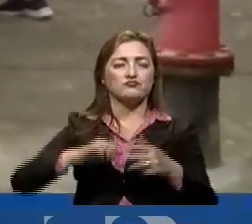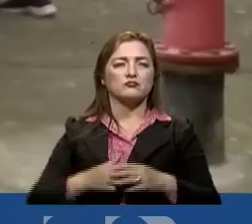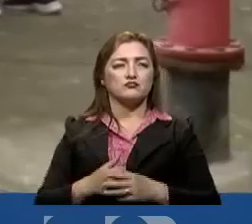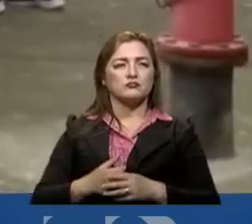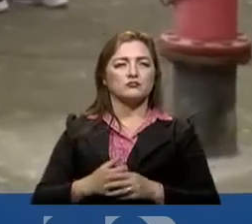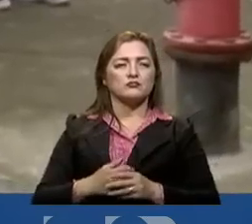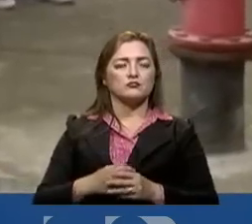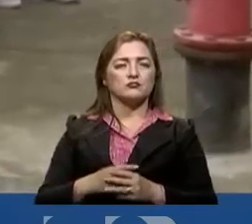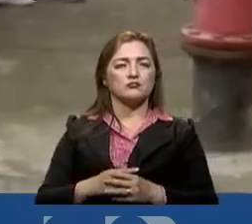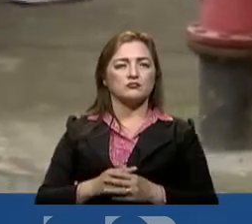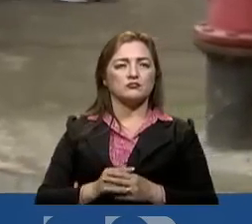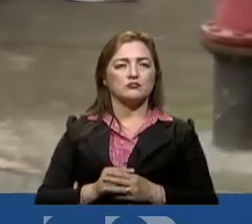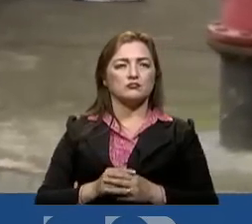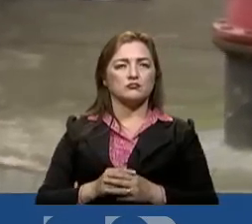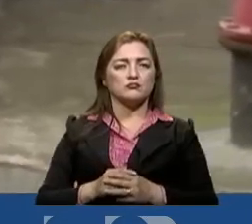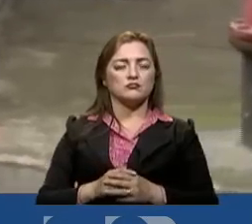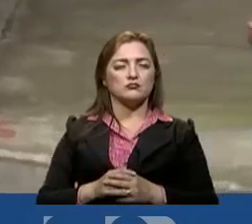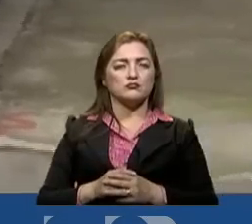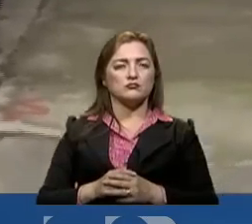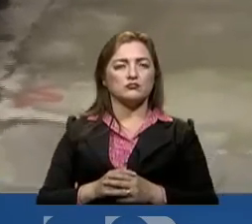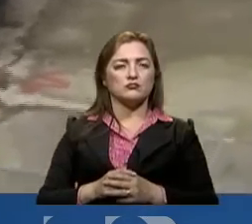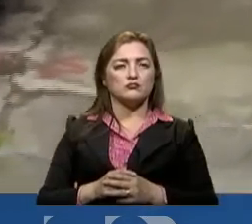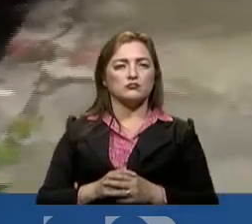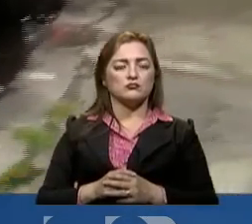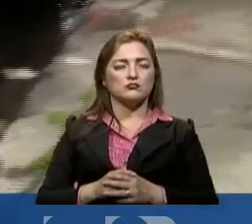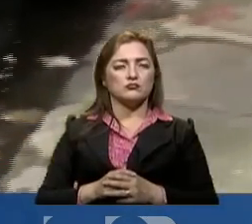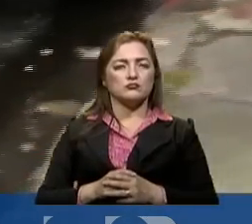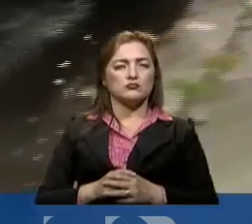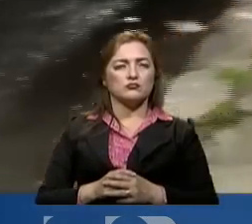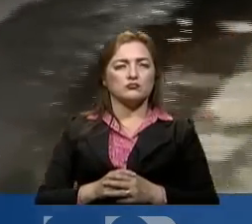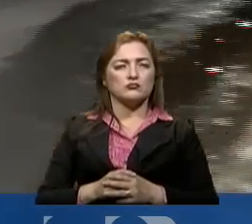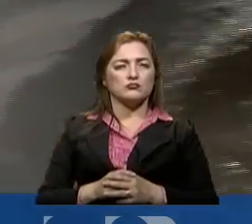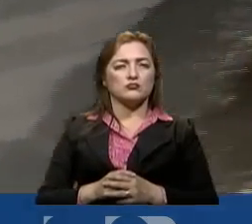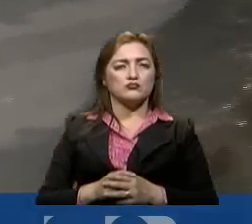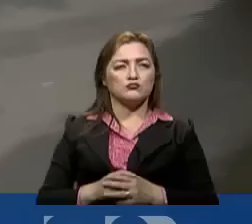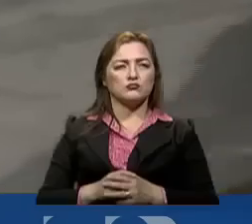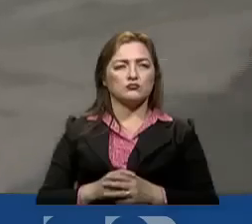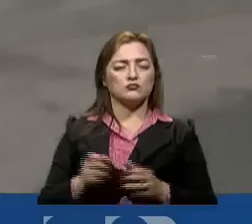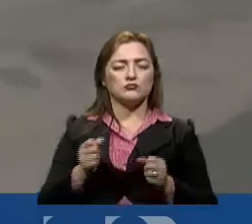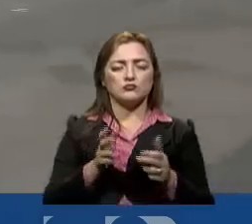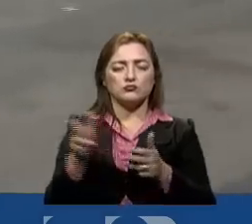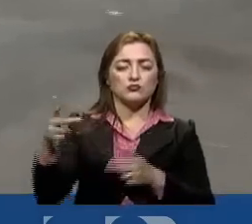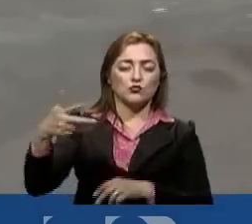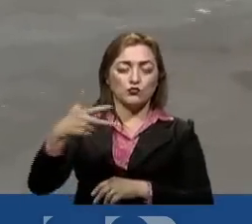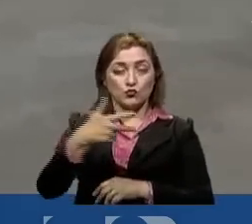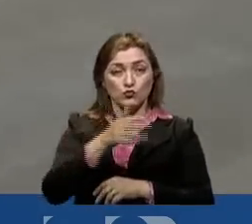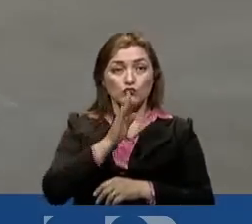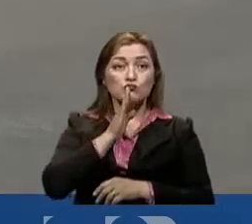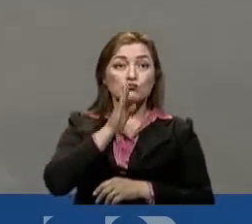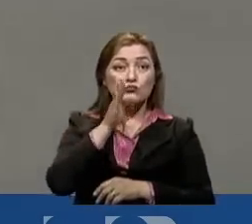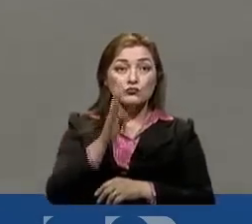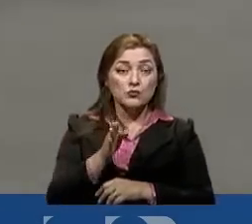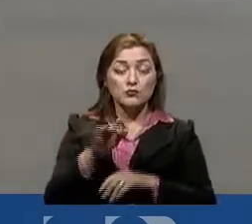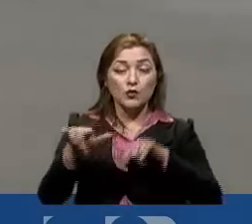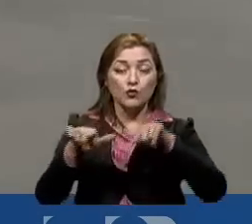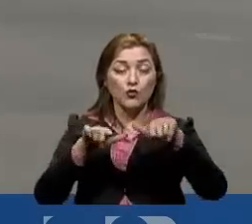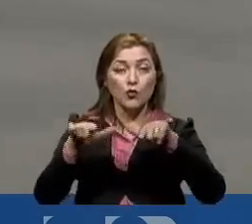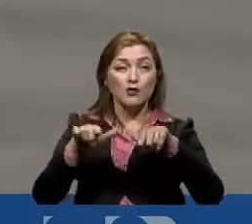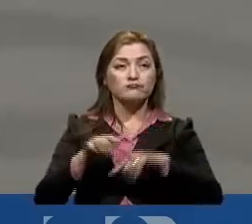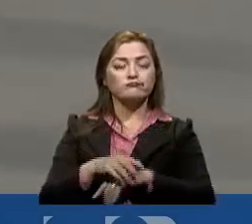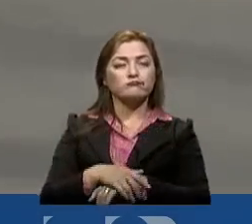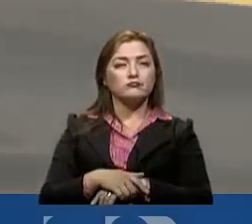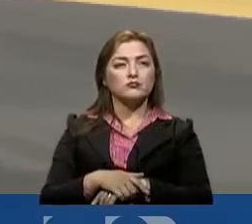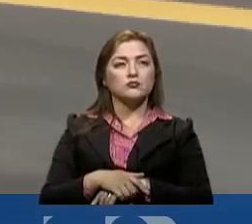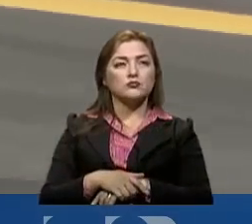estamos observando a esta hora, esta es una calle, la Pedro Freile, de doble vía, y los vehículos siempre se ponen en este lugar y